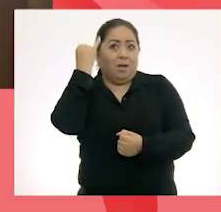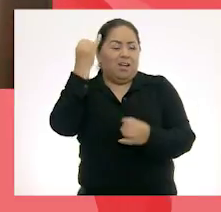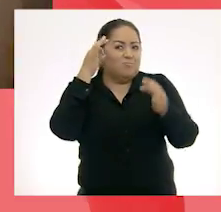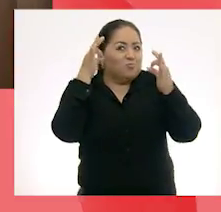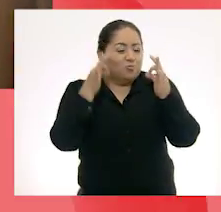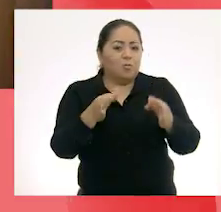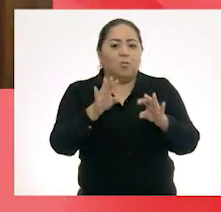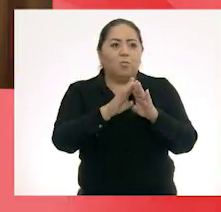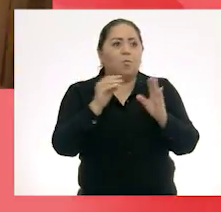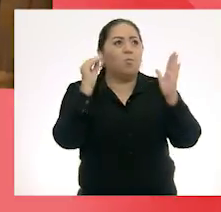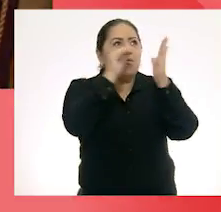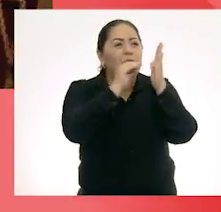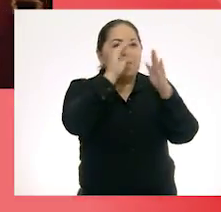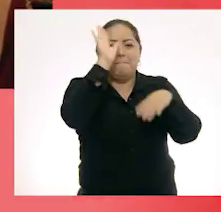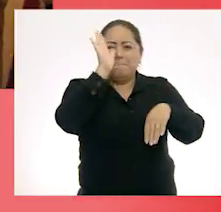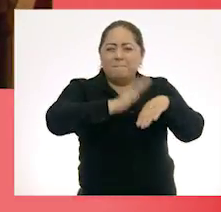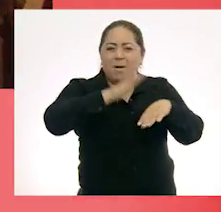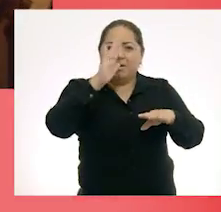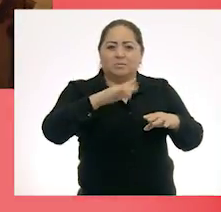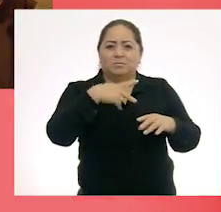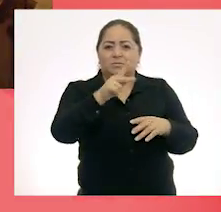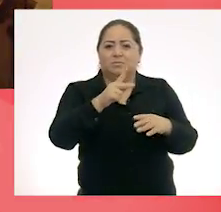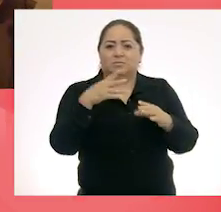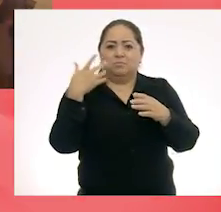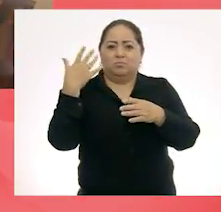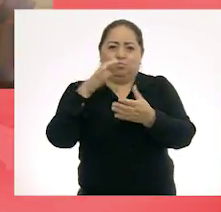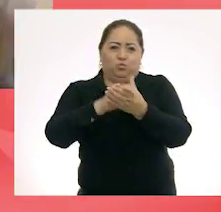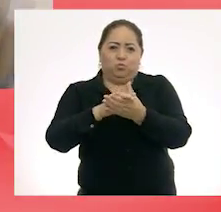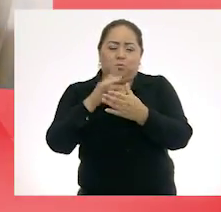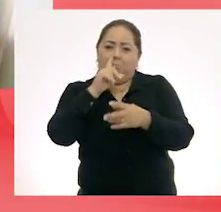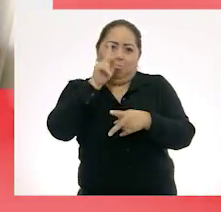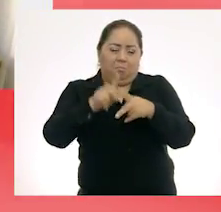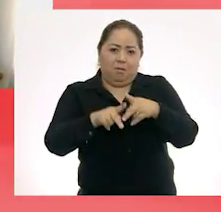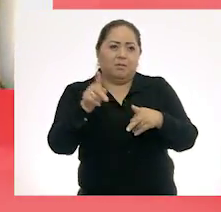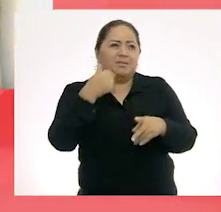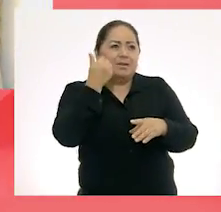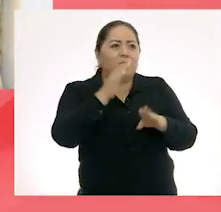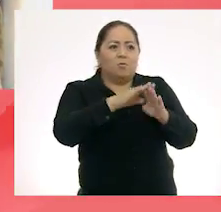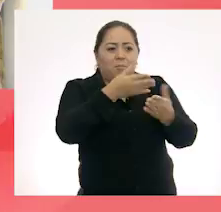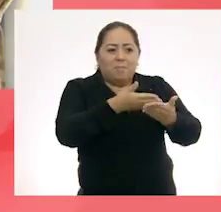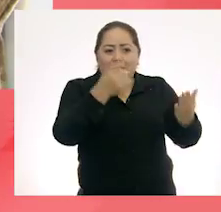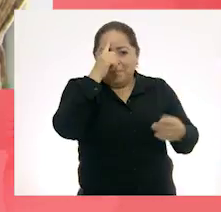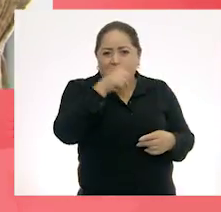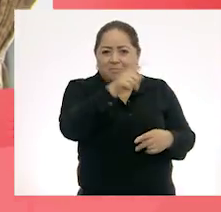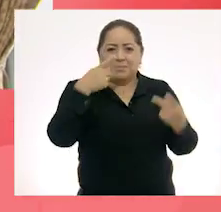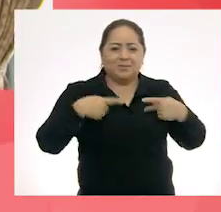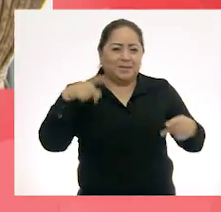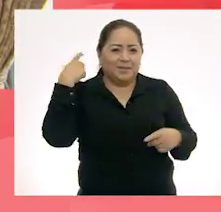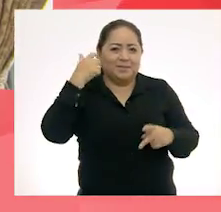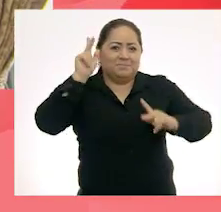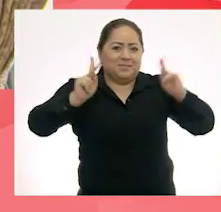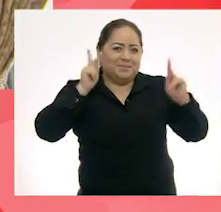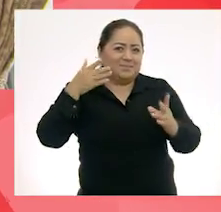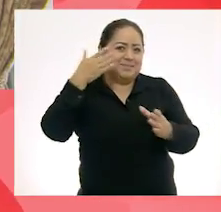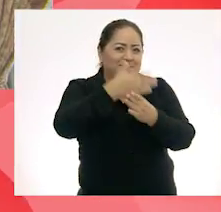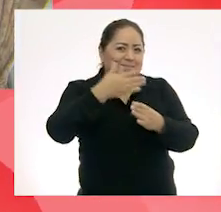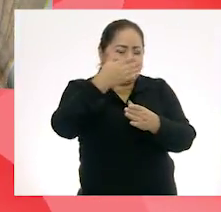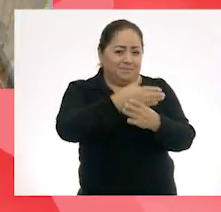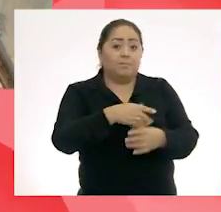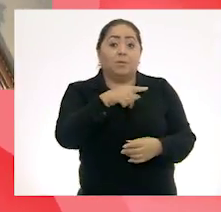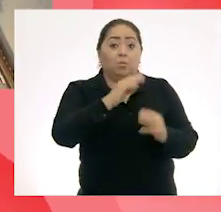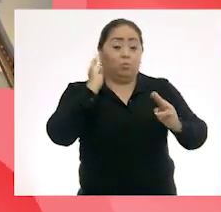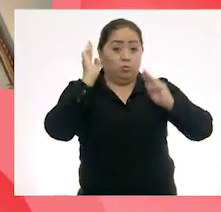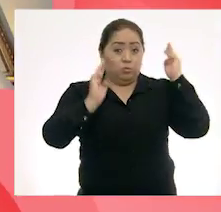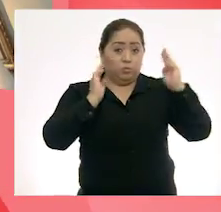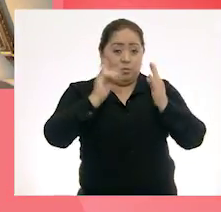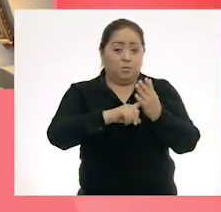original, exponiendo aquí el legado de su marido, con la intención de compartirlas con los queretanos y sus visitantes. El